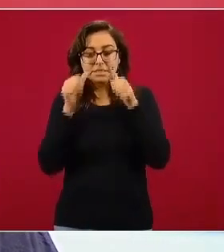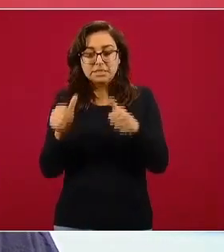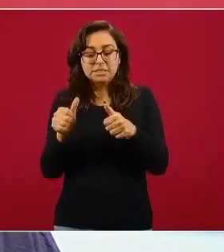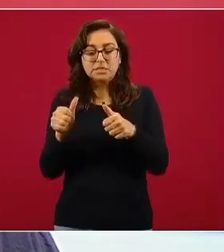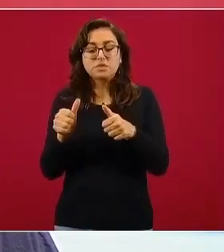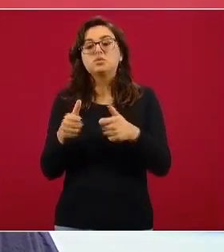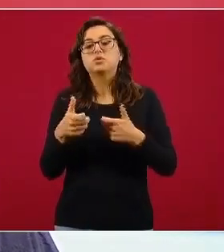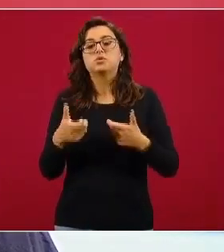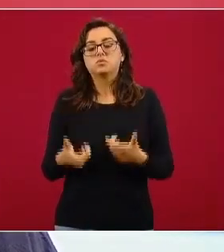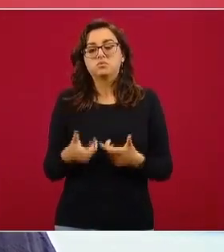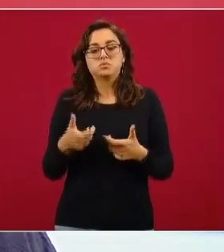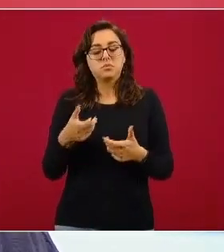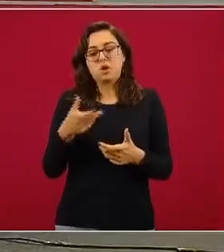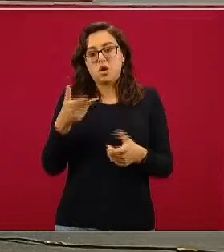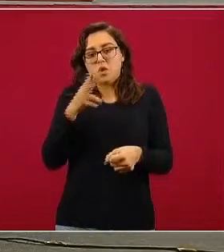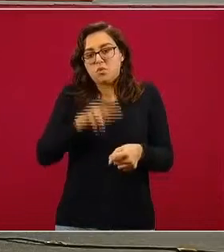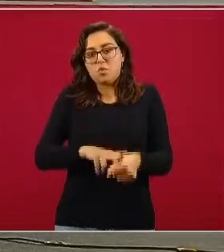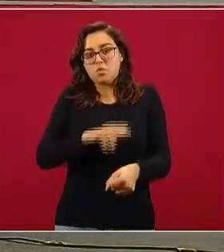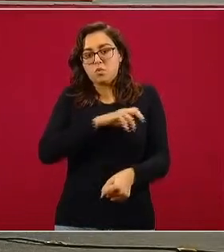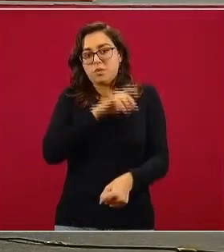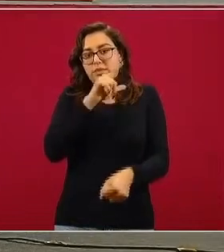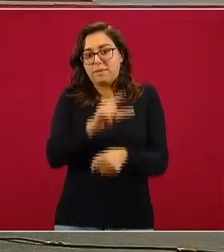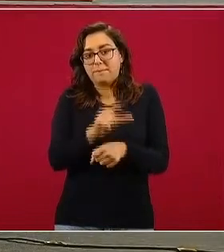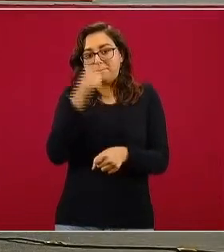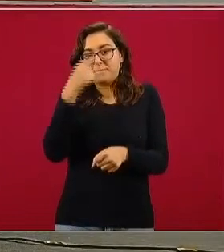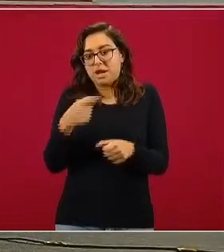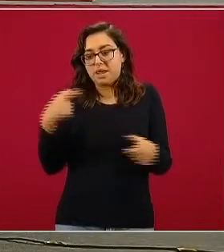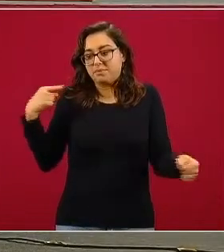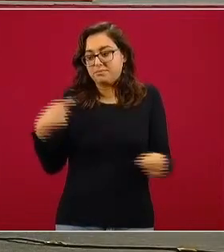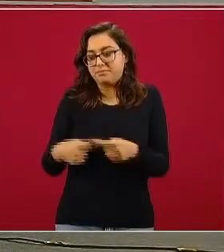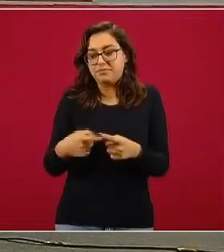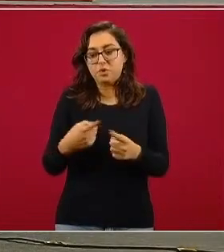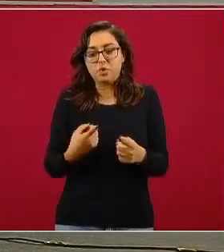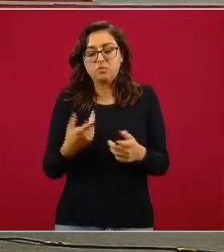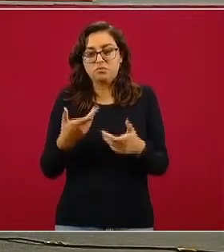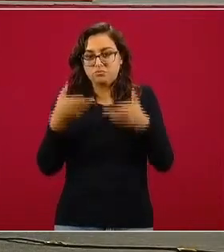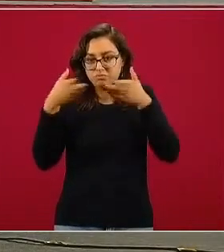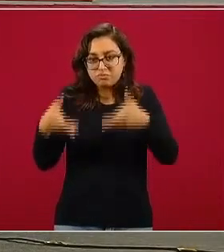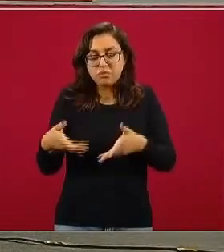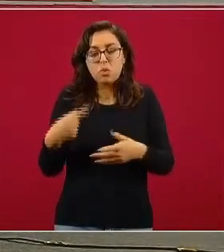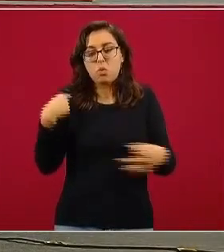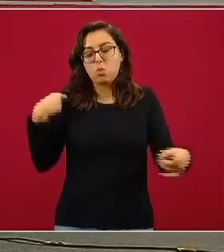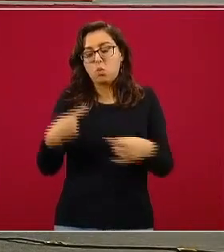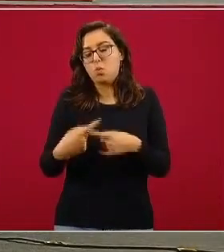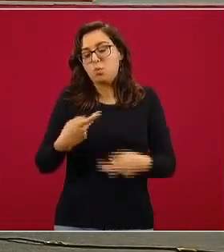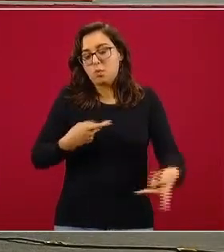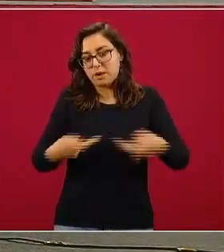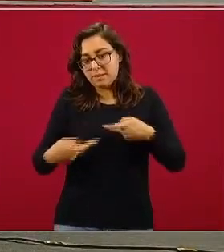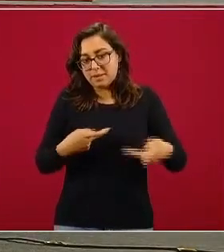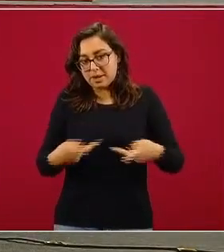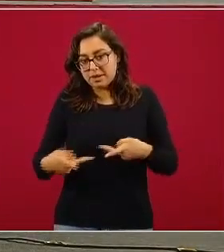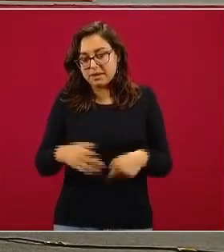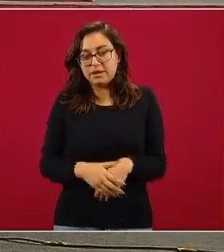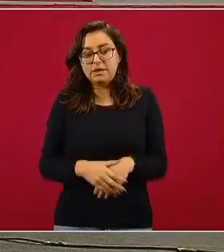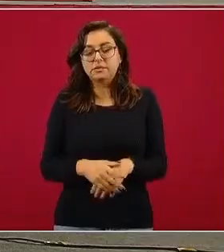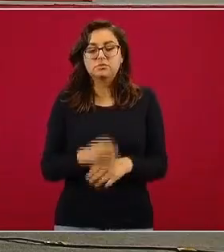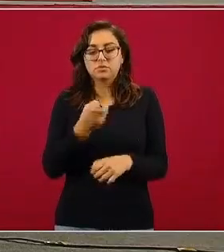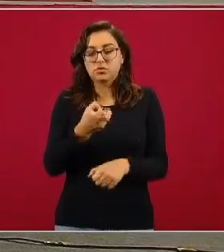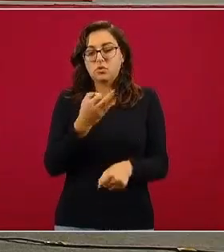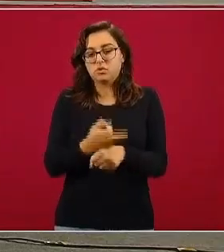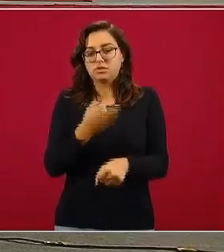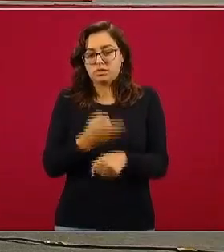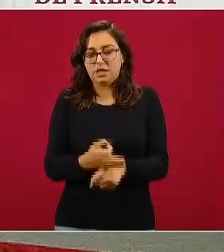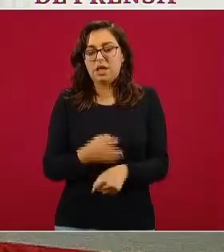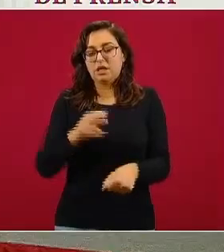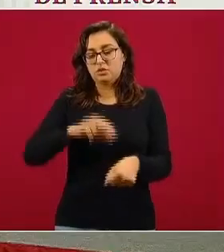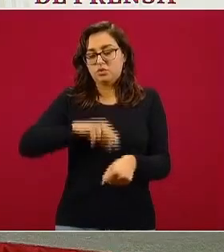unidades designadas, es que se tiene ya este mes trabajando para que esto suceda. Pero el doctor López Ridaura nos va a ampliar en